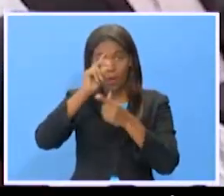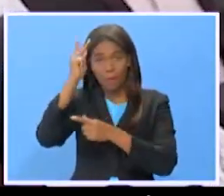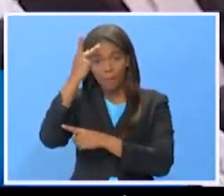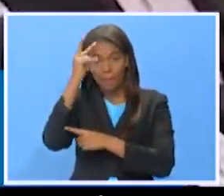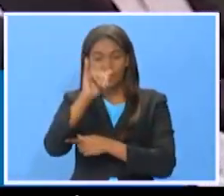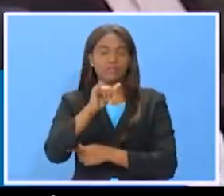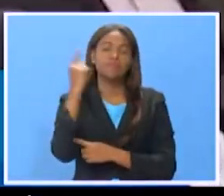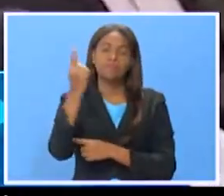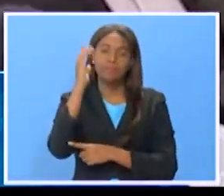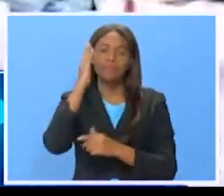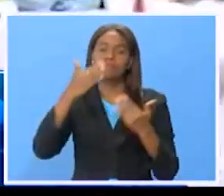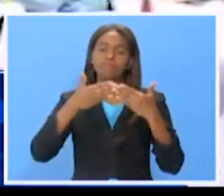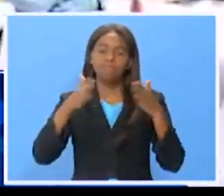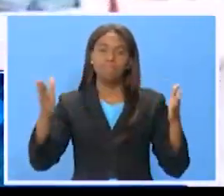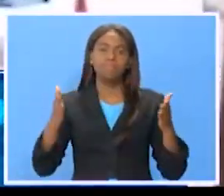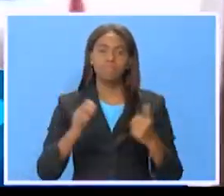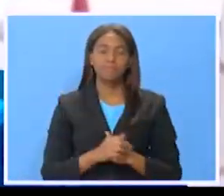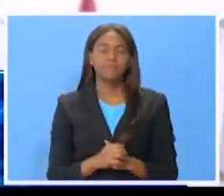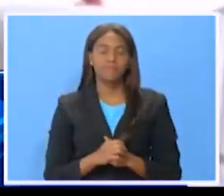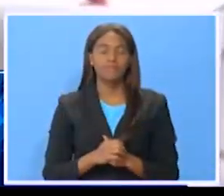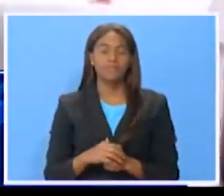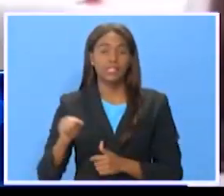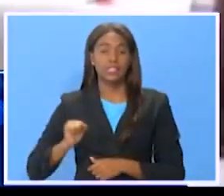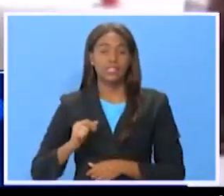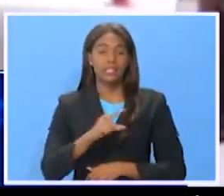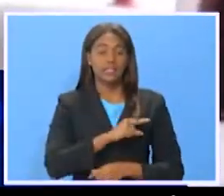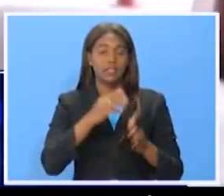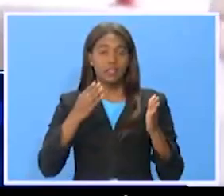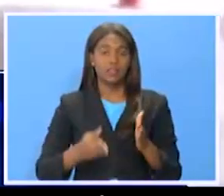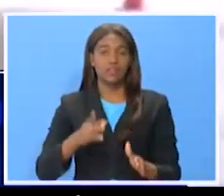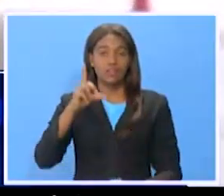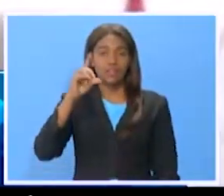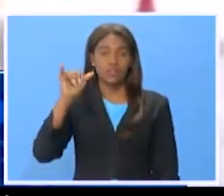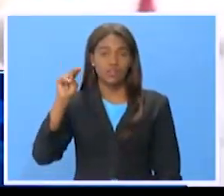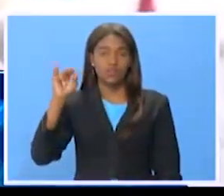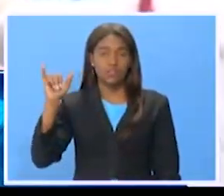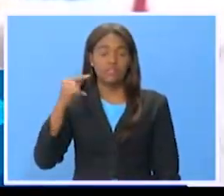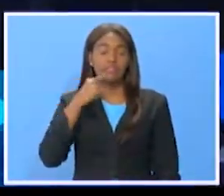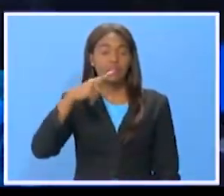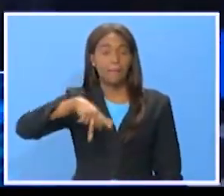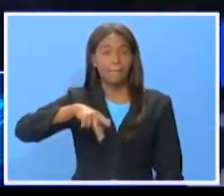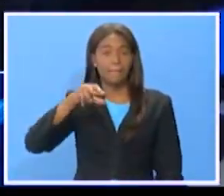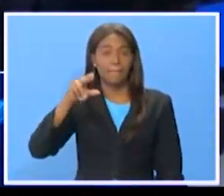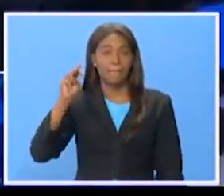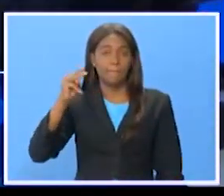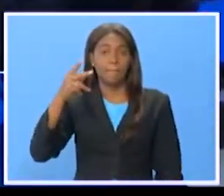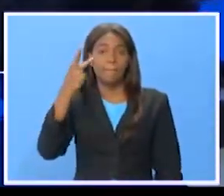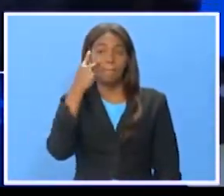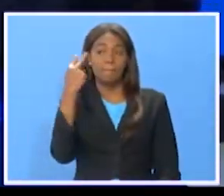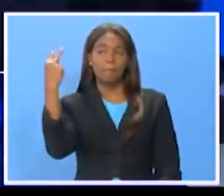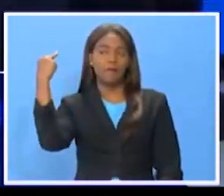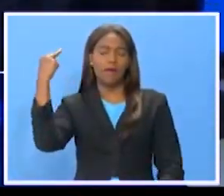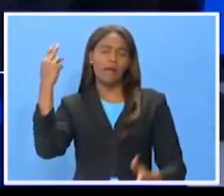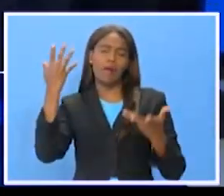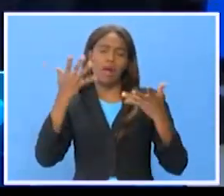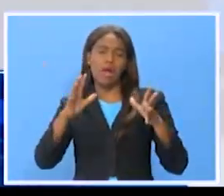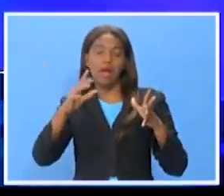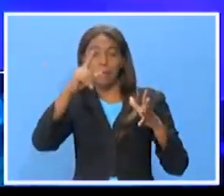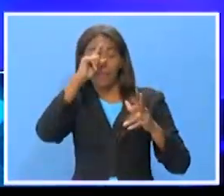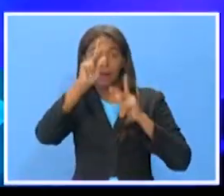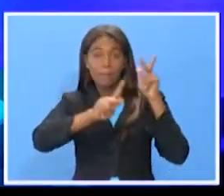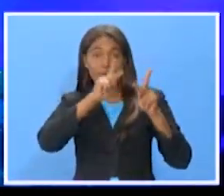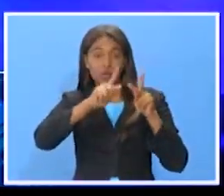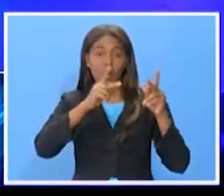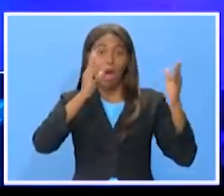estará abierto. De su lado, el senador Dionis Sánchez afirmó que el PRM teme a que se mire al pasado para evitar que la ciudadanía